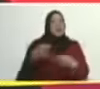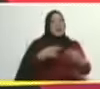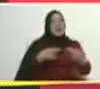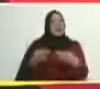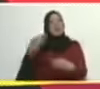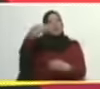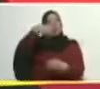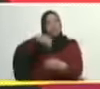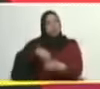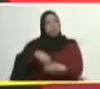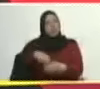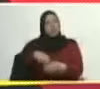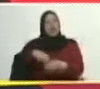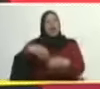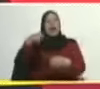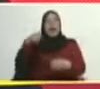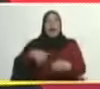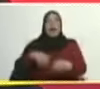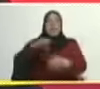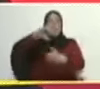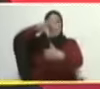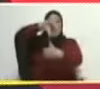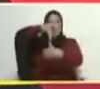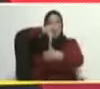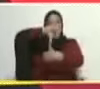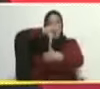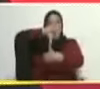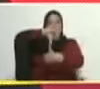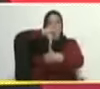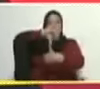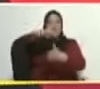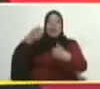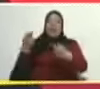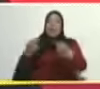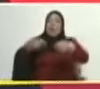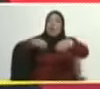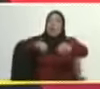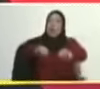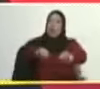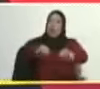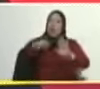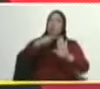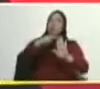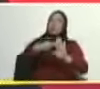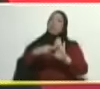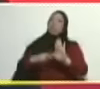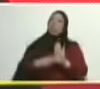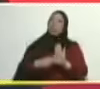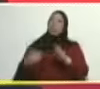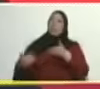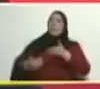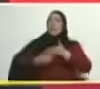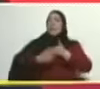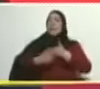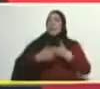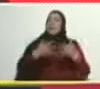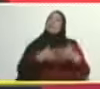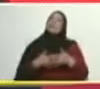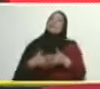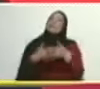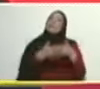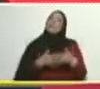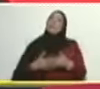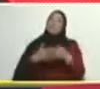en Centroamérica, y a la deliberada imposición de bloqueos, embargos, sanciones y medidas coercitivas unilaterales contra